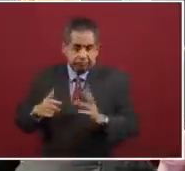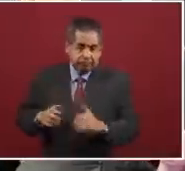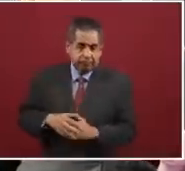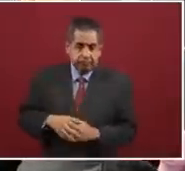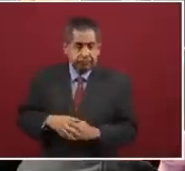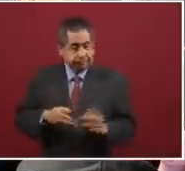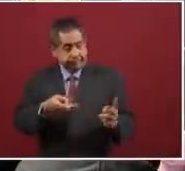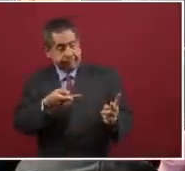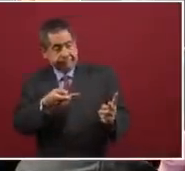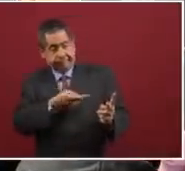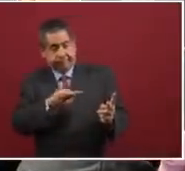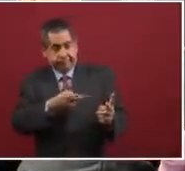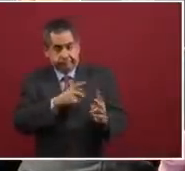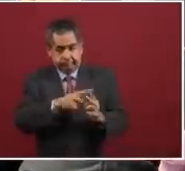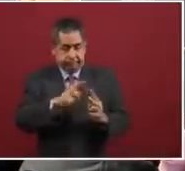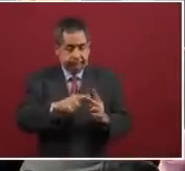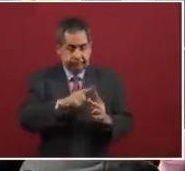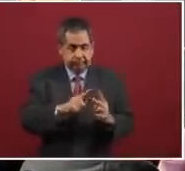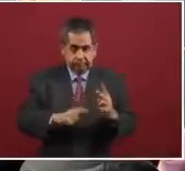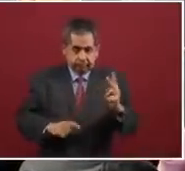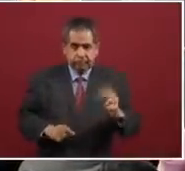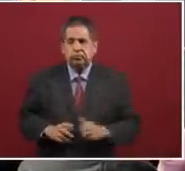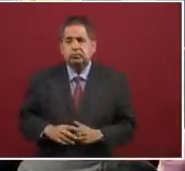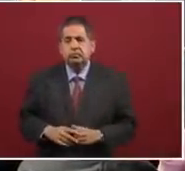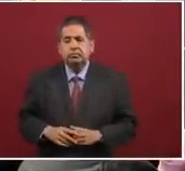estos casos